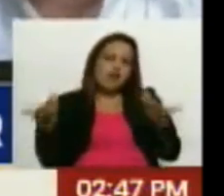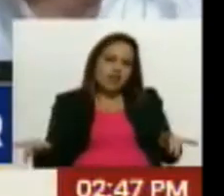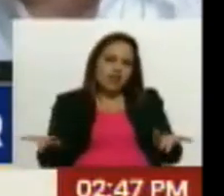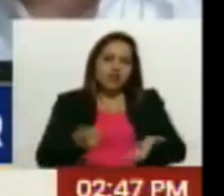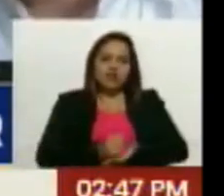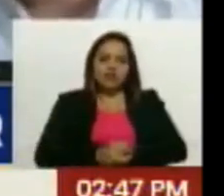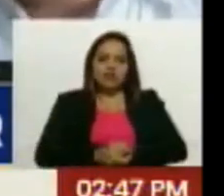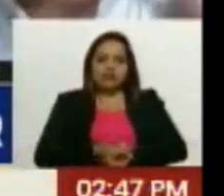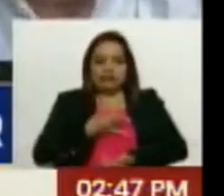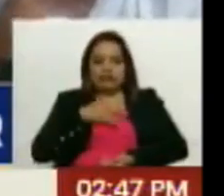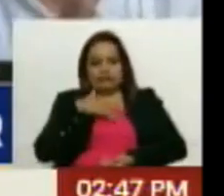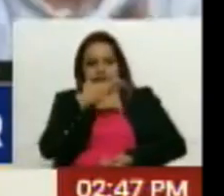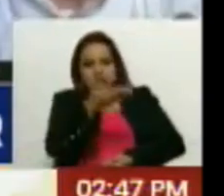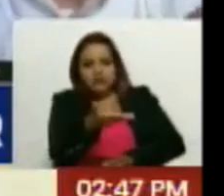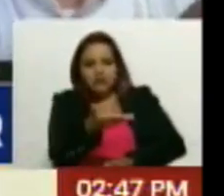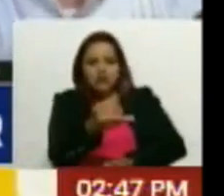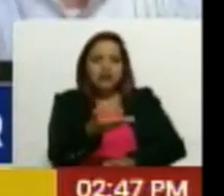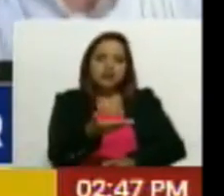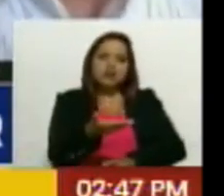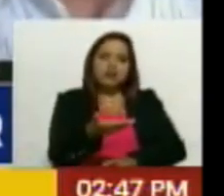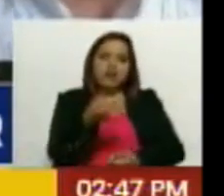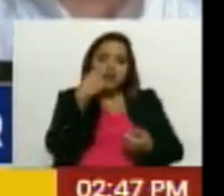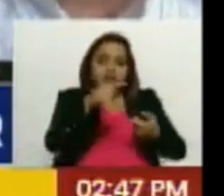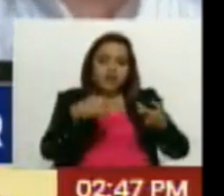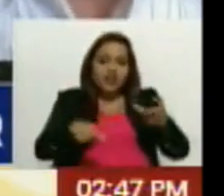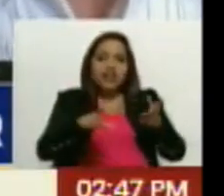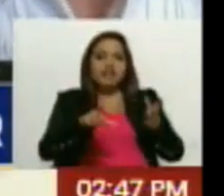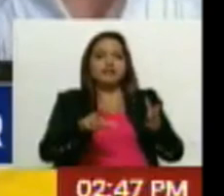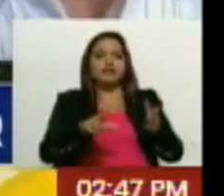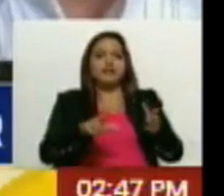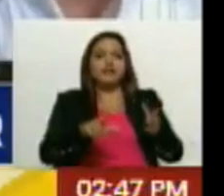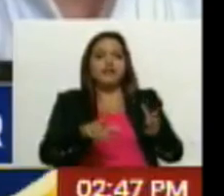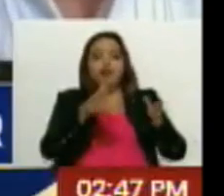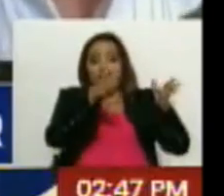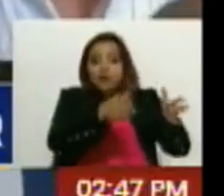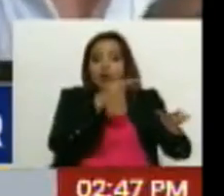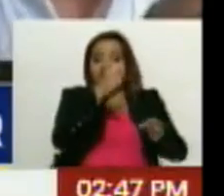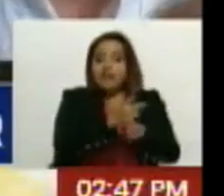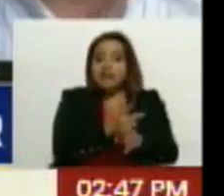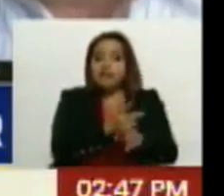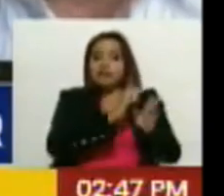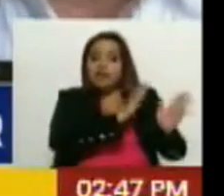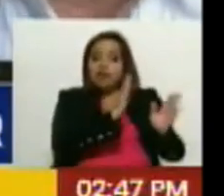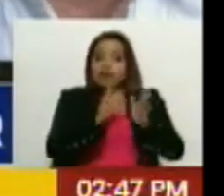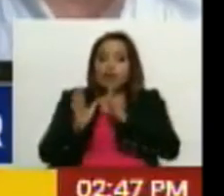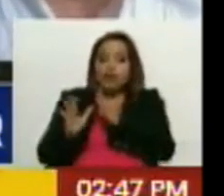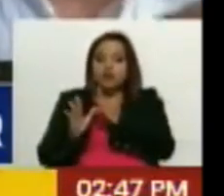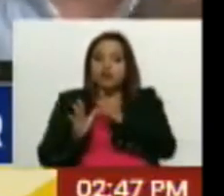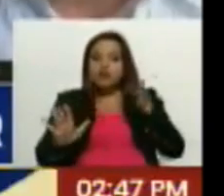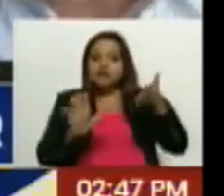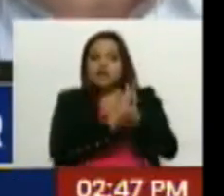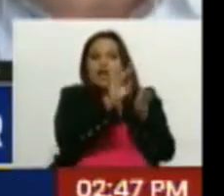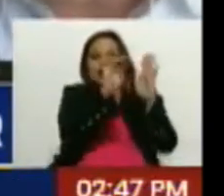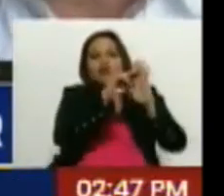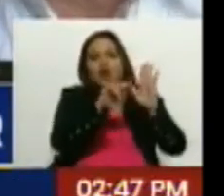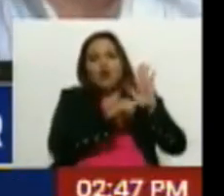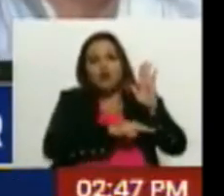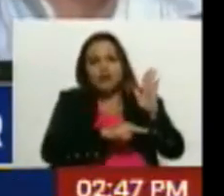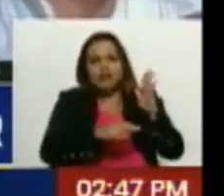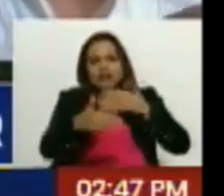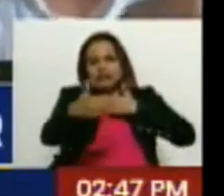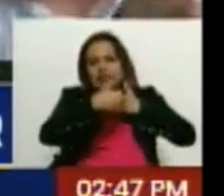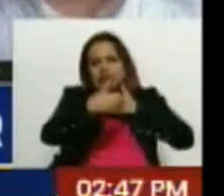O sea, estas son las, por una parte, de lo que hay que prepararse para las medidas